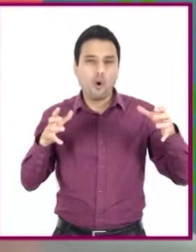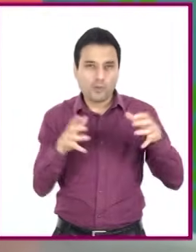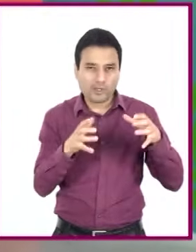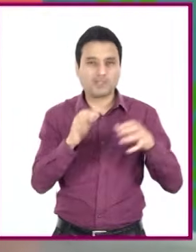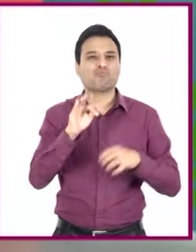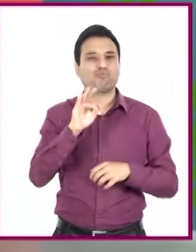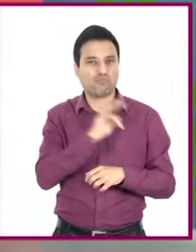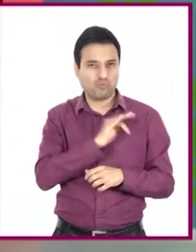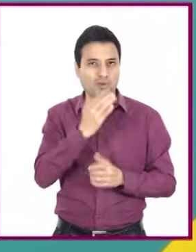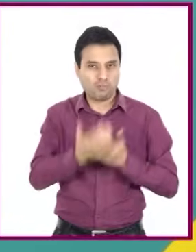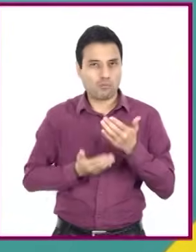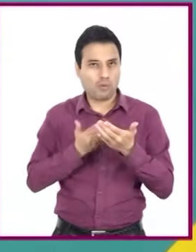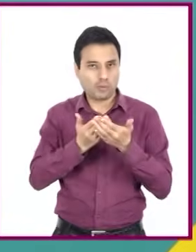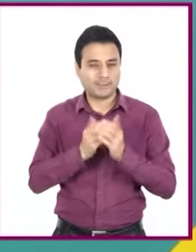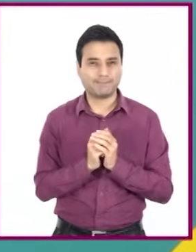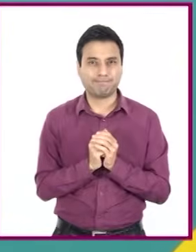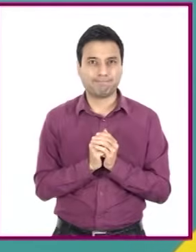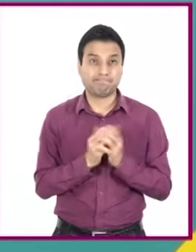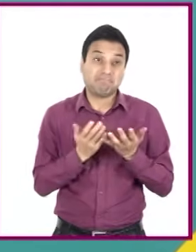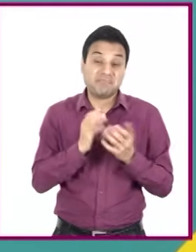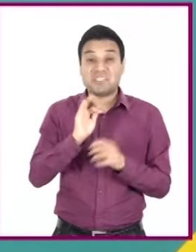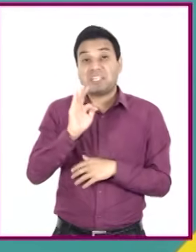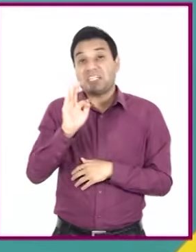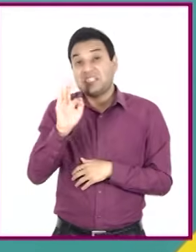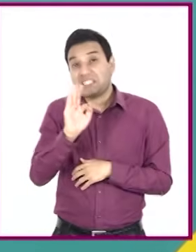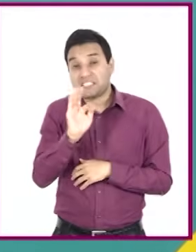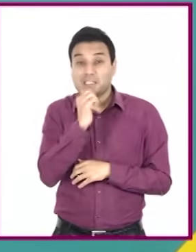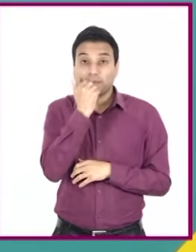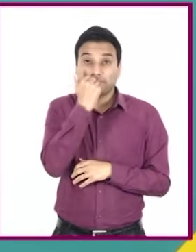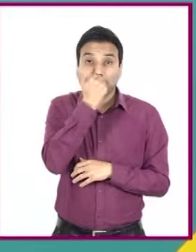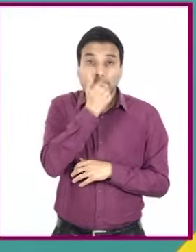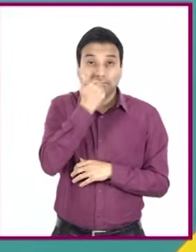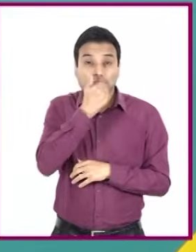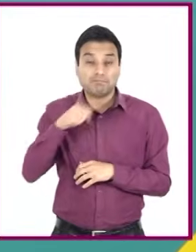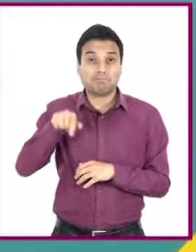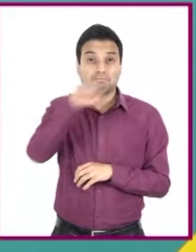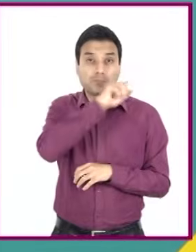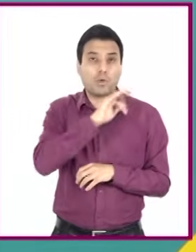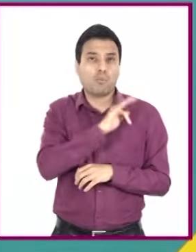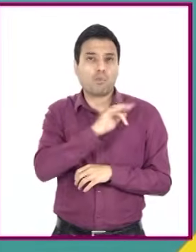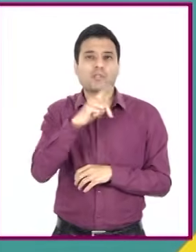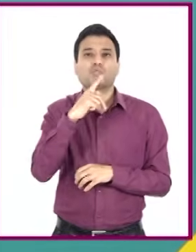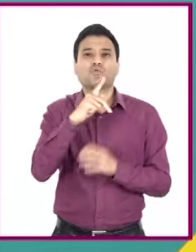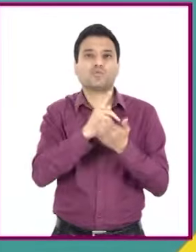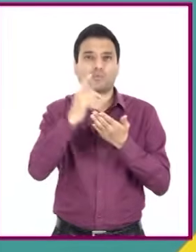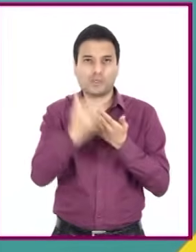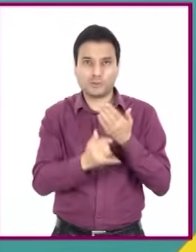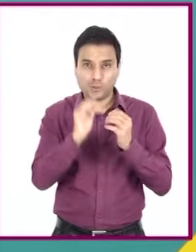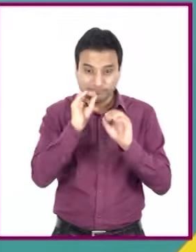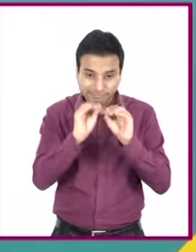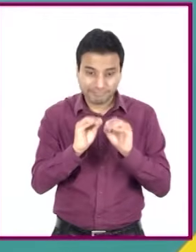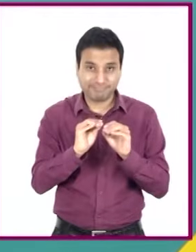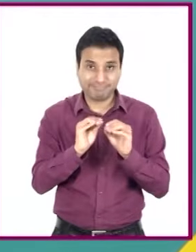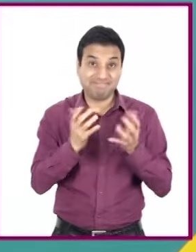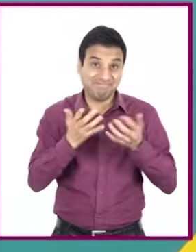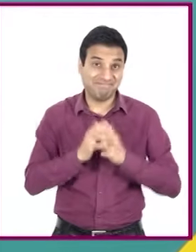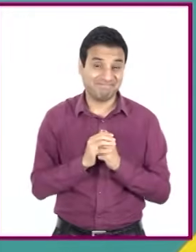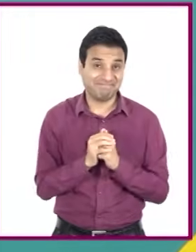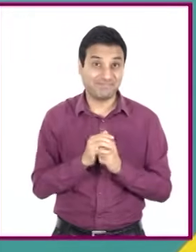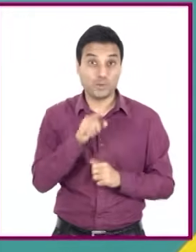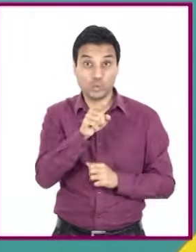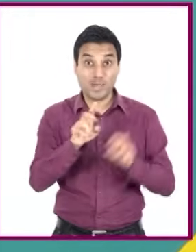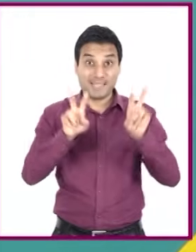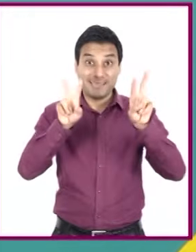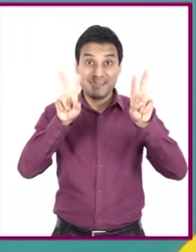esta propuesta. Quizás motivaría a nuestras alumnas y alumnos a elaborar su propio proyecto. Después de haber definido el